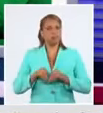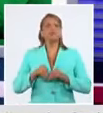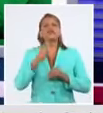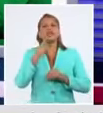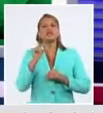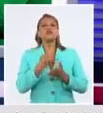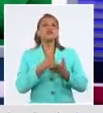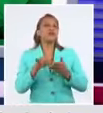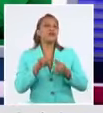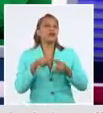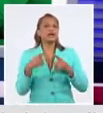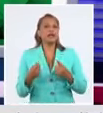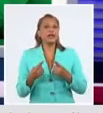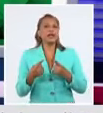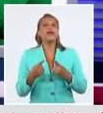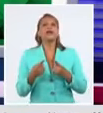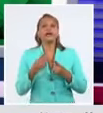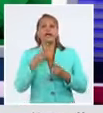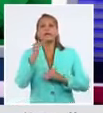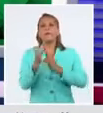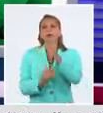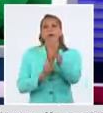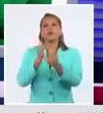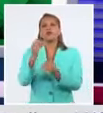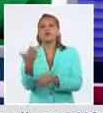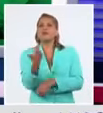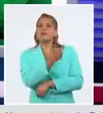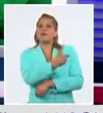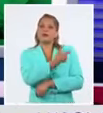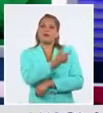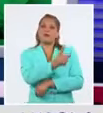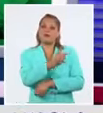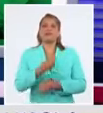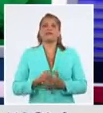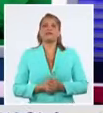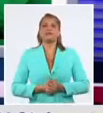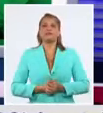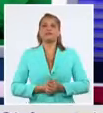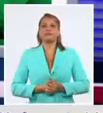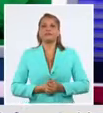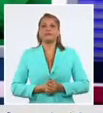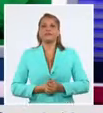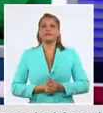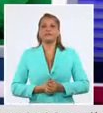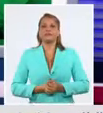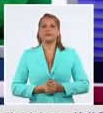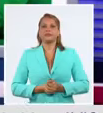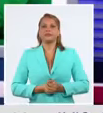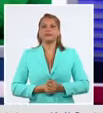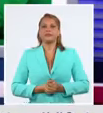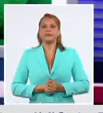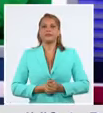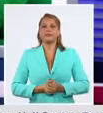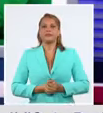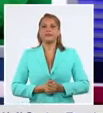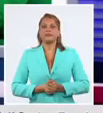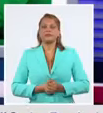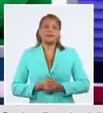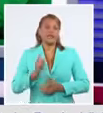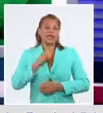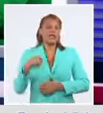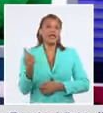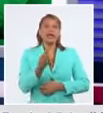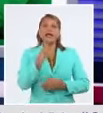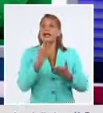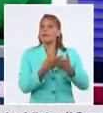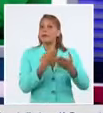justifica el esquema de vacunación de aquellas personas que hay una evidencia total de la enfermedad, porque el PCR es la